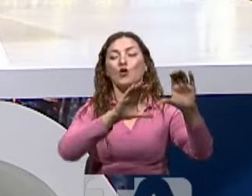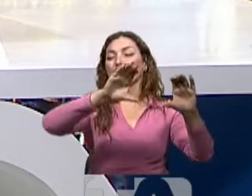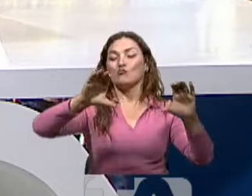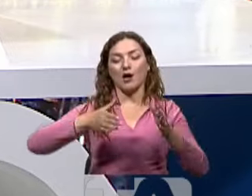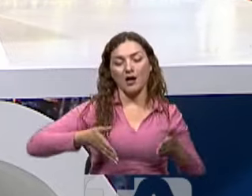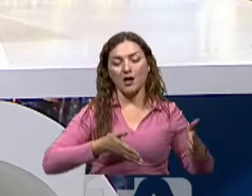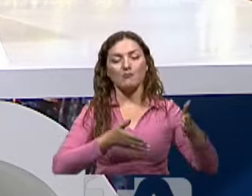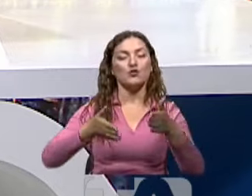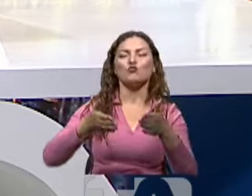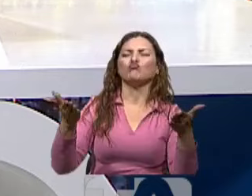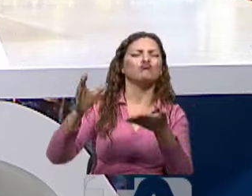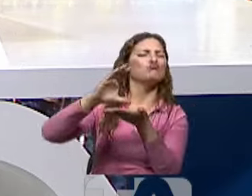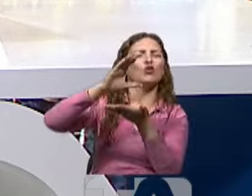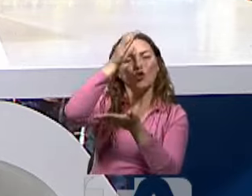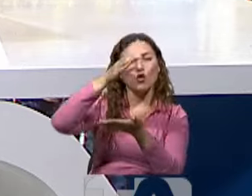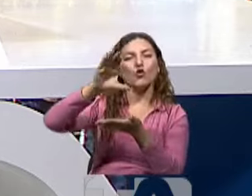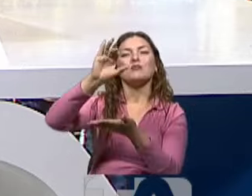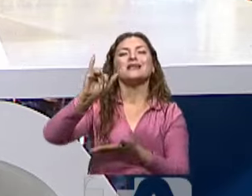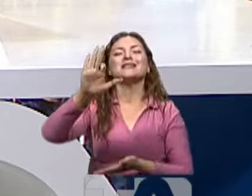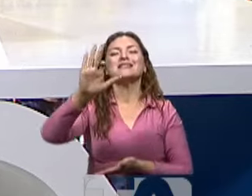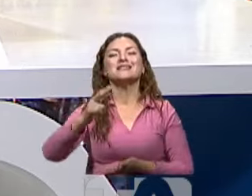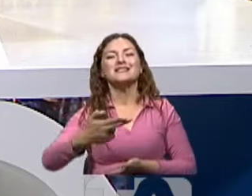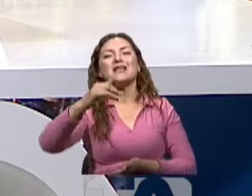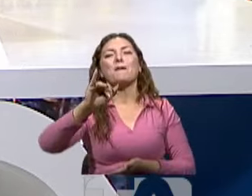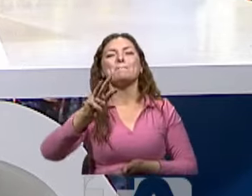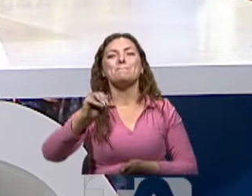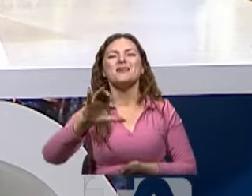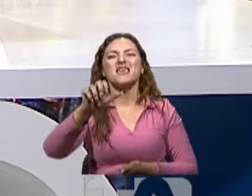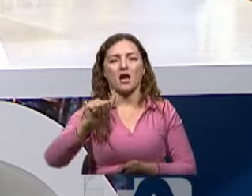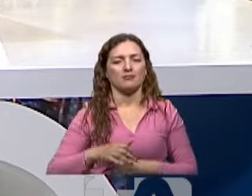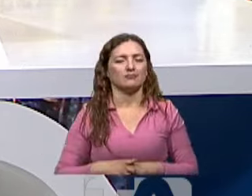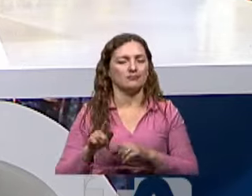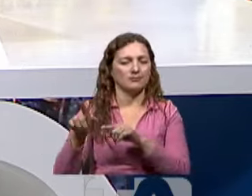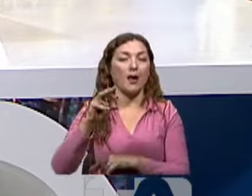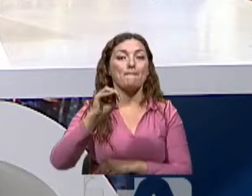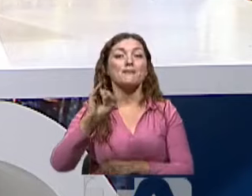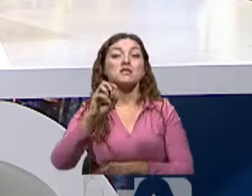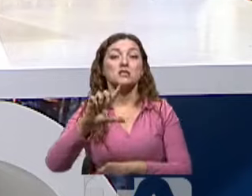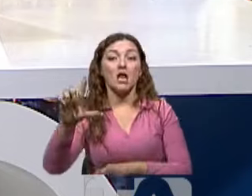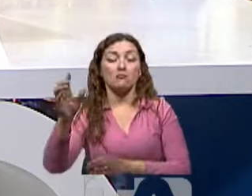Camino al Gutzimbía en el Centro Cultural Ichimbía. Nuestra compañera Michelle Villasís está en el lugar